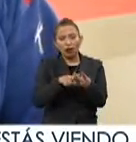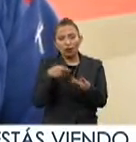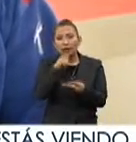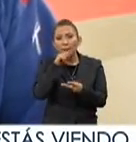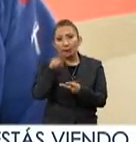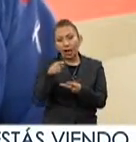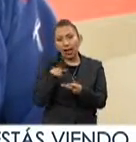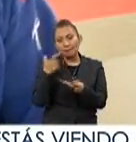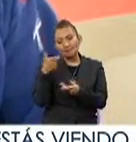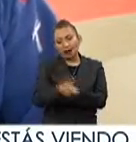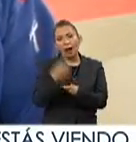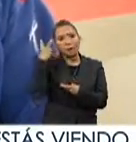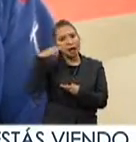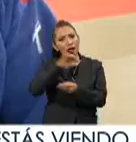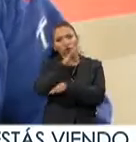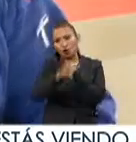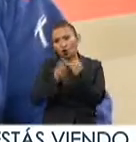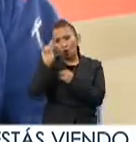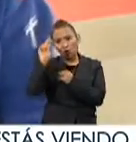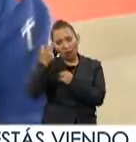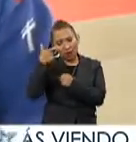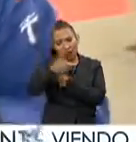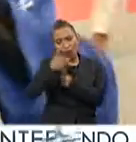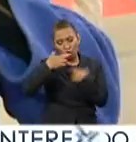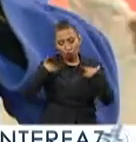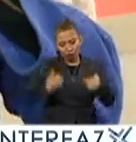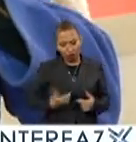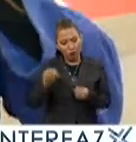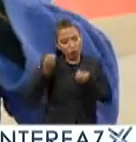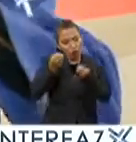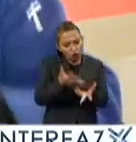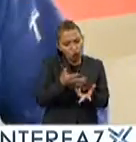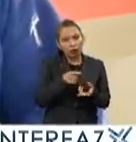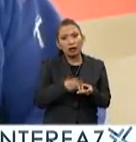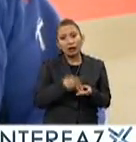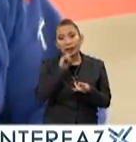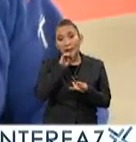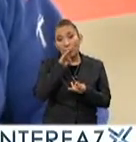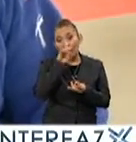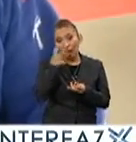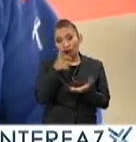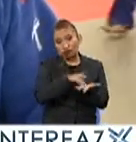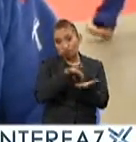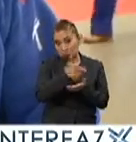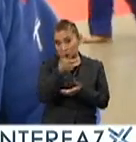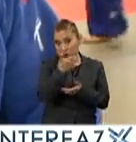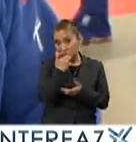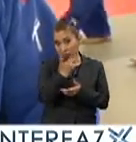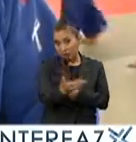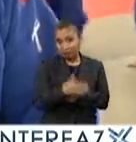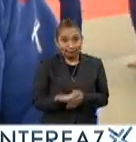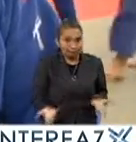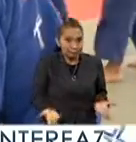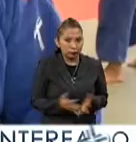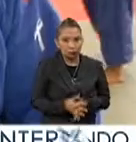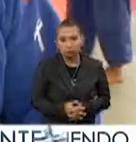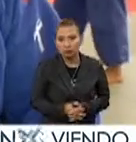dan también los viajes, los paga toda la universidad, les dan uniformes y la beca económica, que es muy buena también.